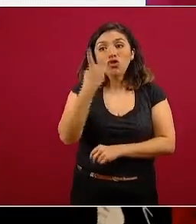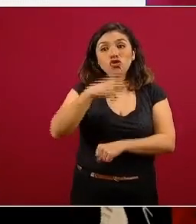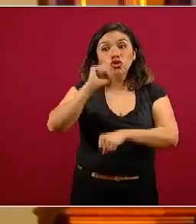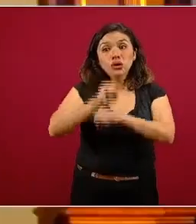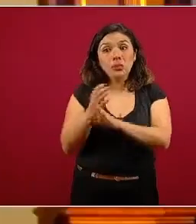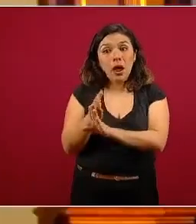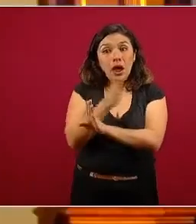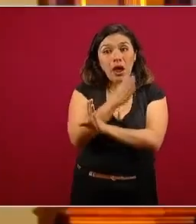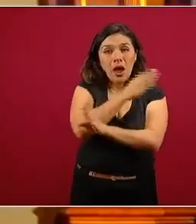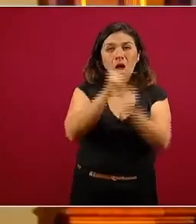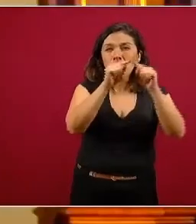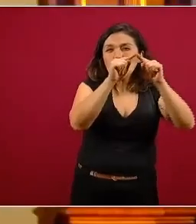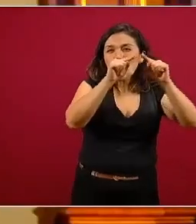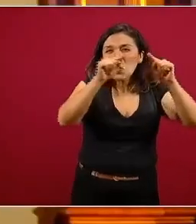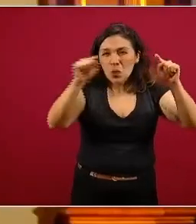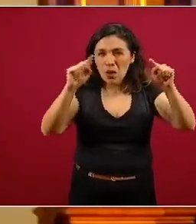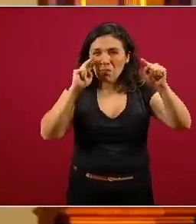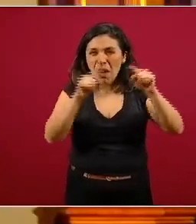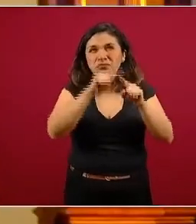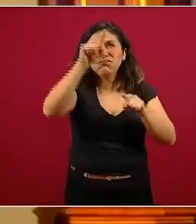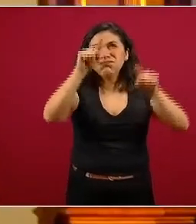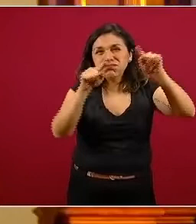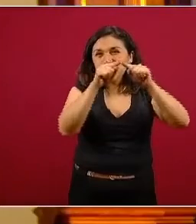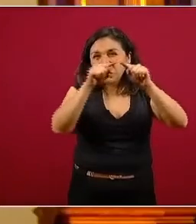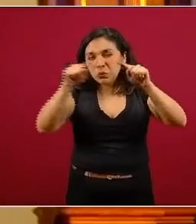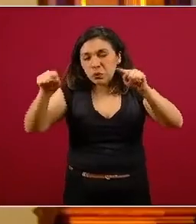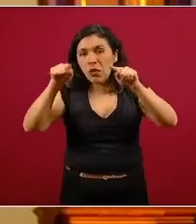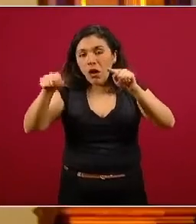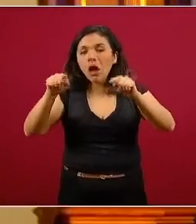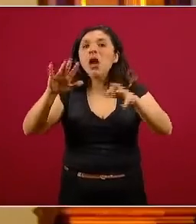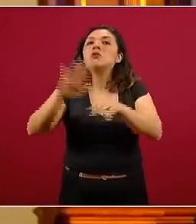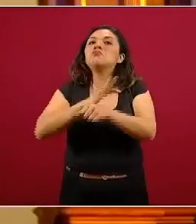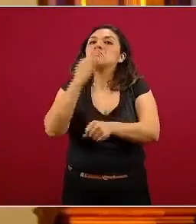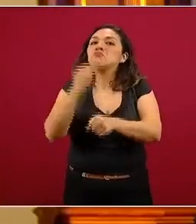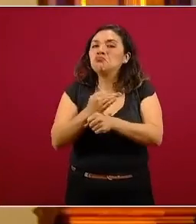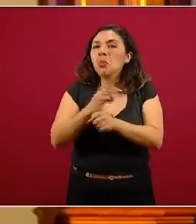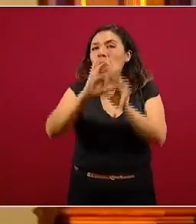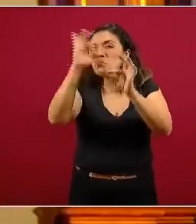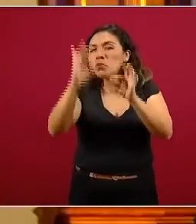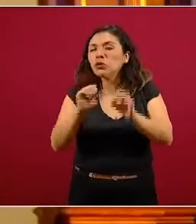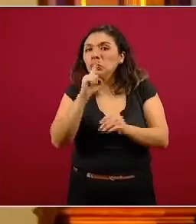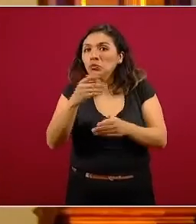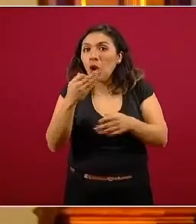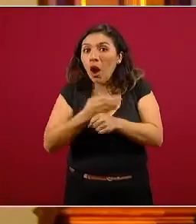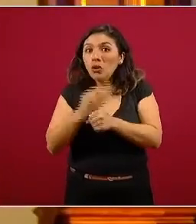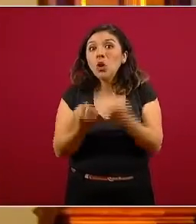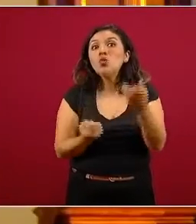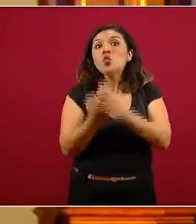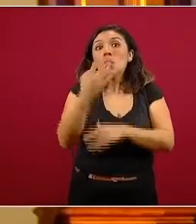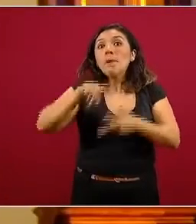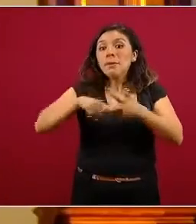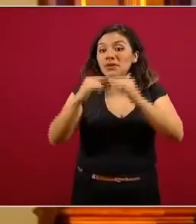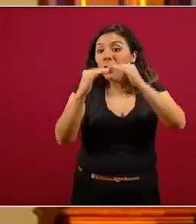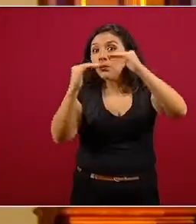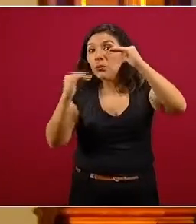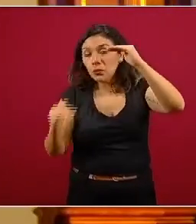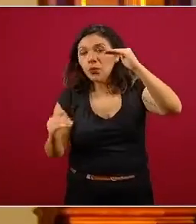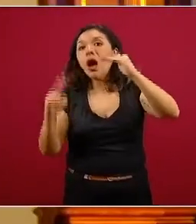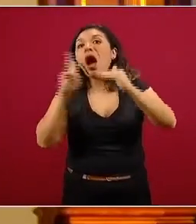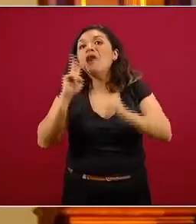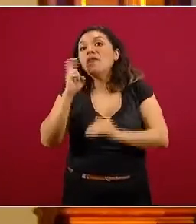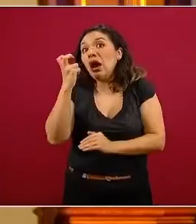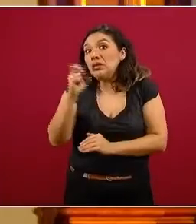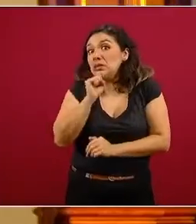semanas de meseta que tuvimos estabilizaron este porcentaje. Ahora que inicia un nuevo descenso, vamos a ver si